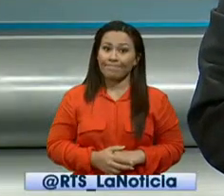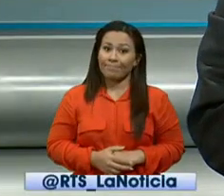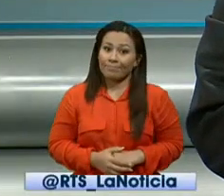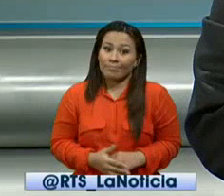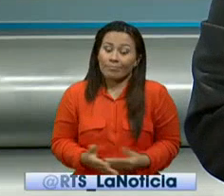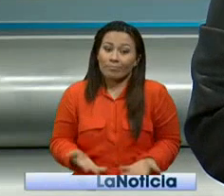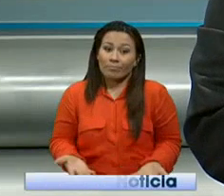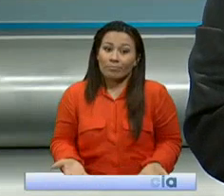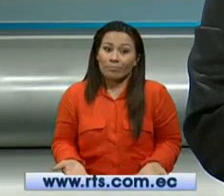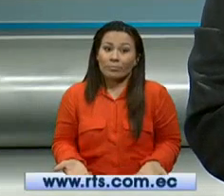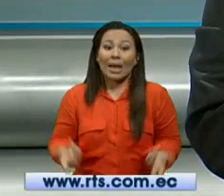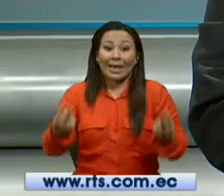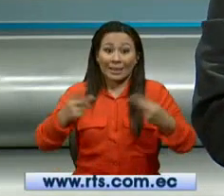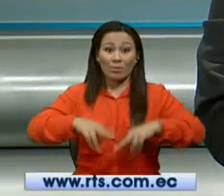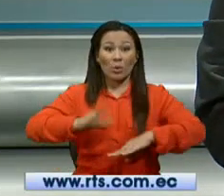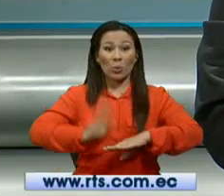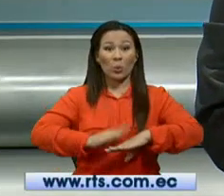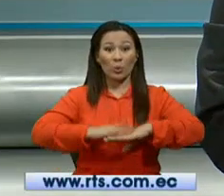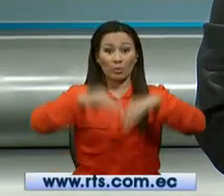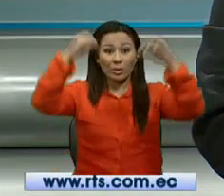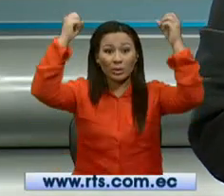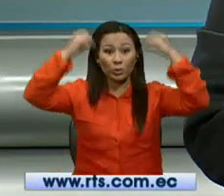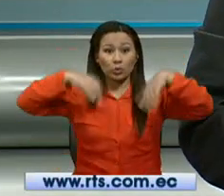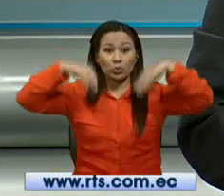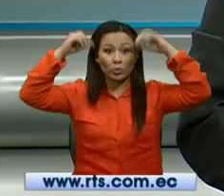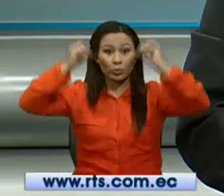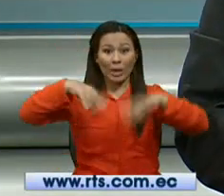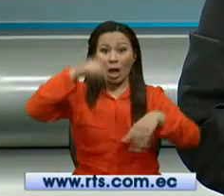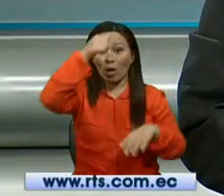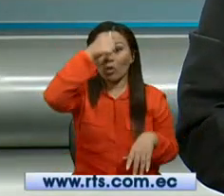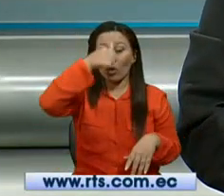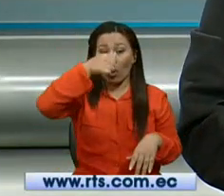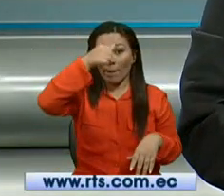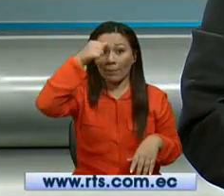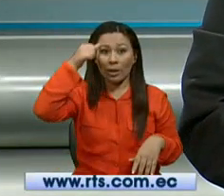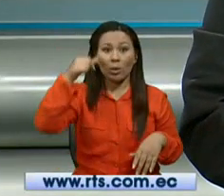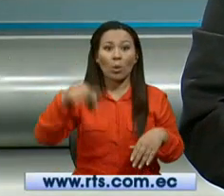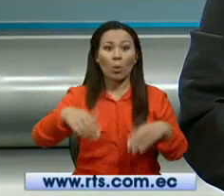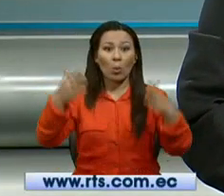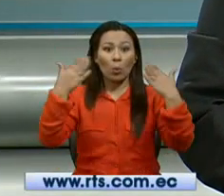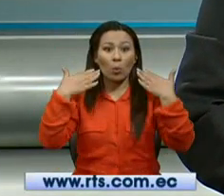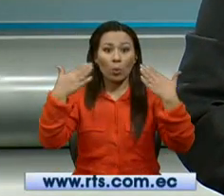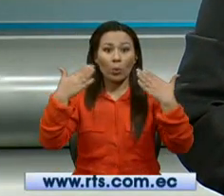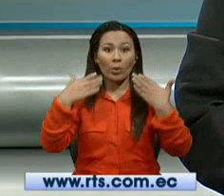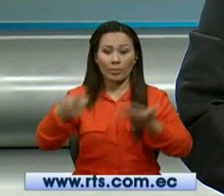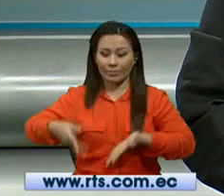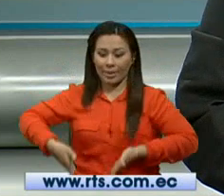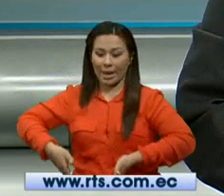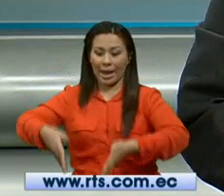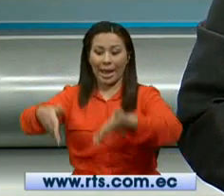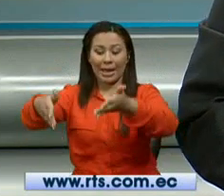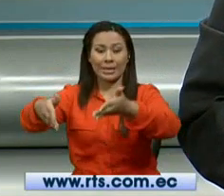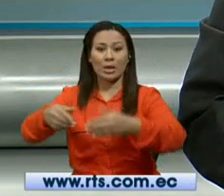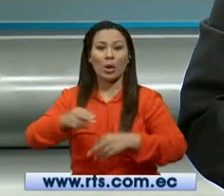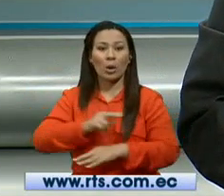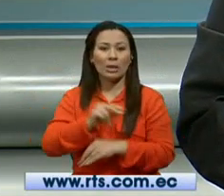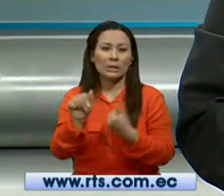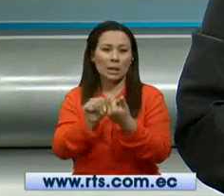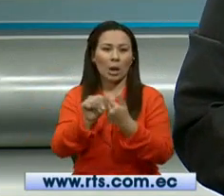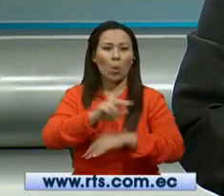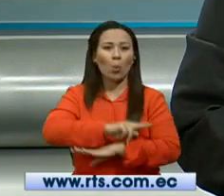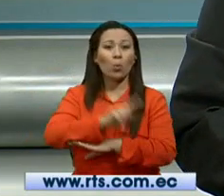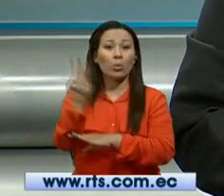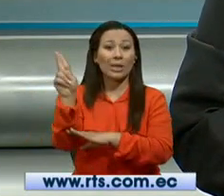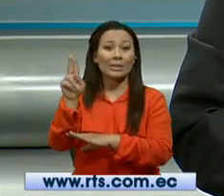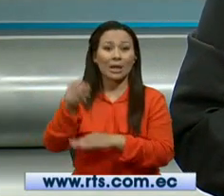Bueno, y producto justamente de la lluvia que cayó este domingo, en Guayaquil, un tramo de la avenida Las Aguas, ubicada al norte de la ciudad,